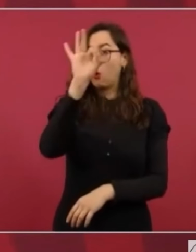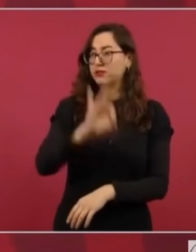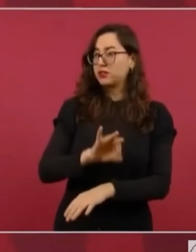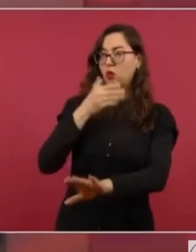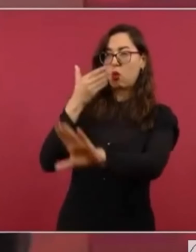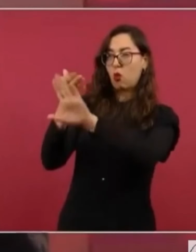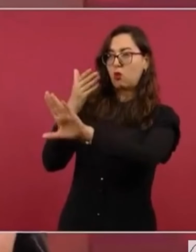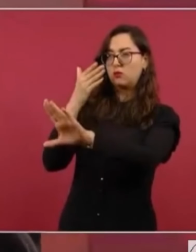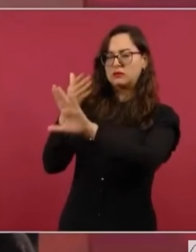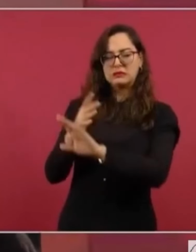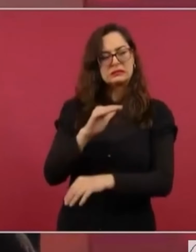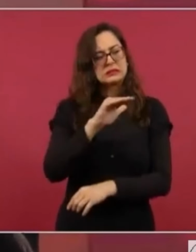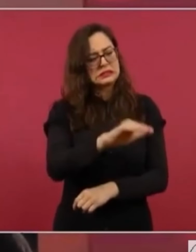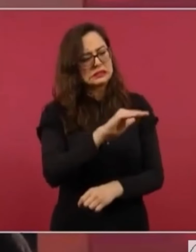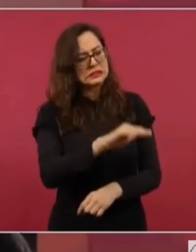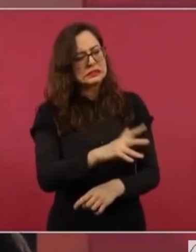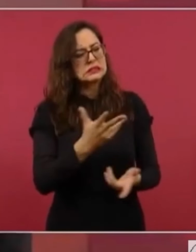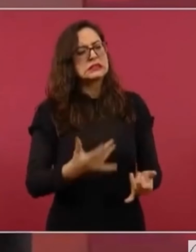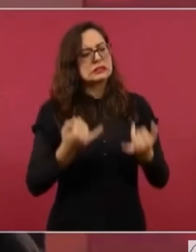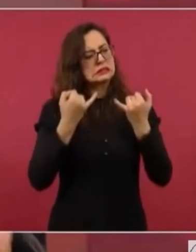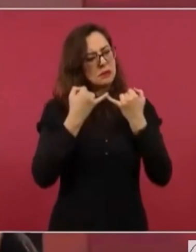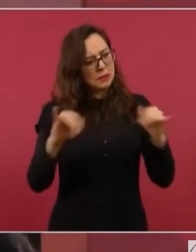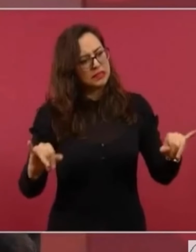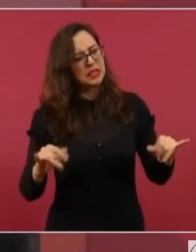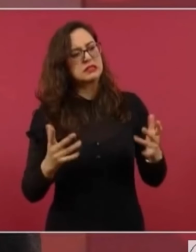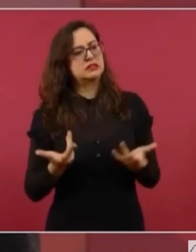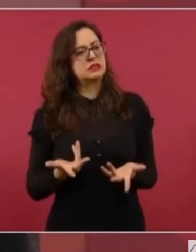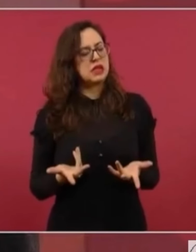No actúan con independencia real,